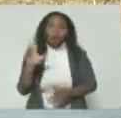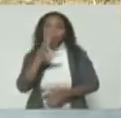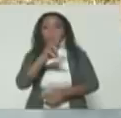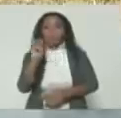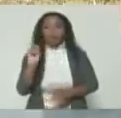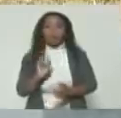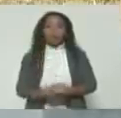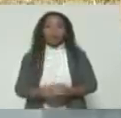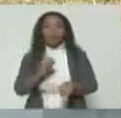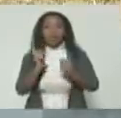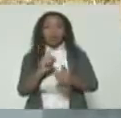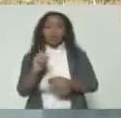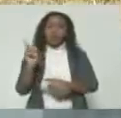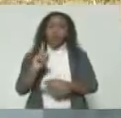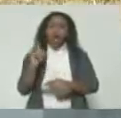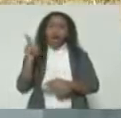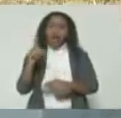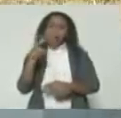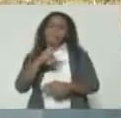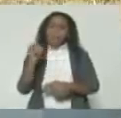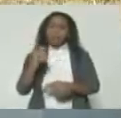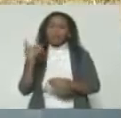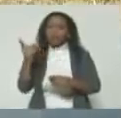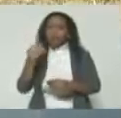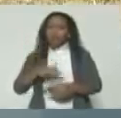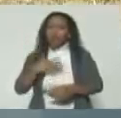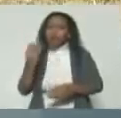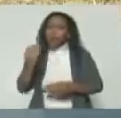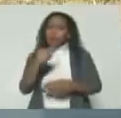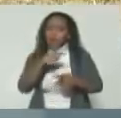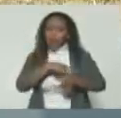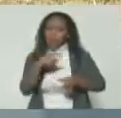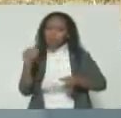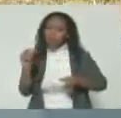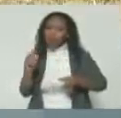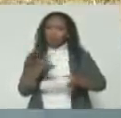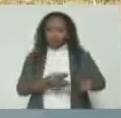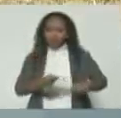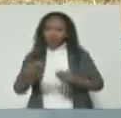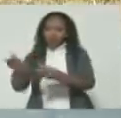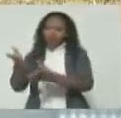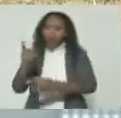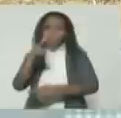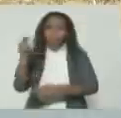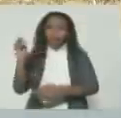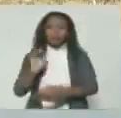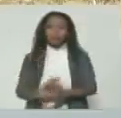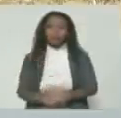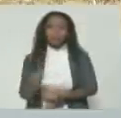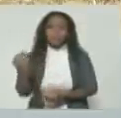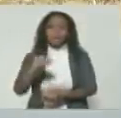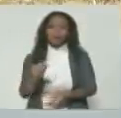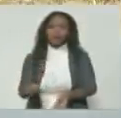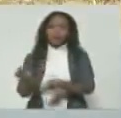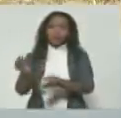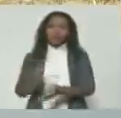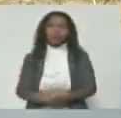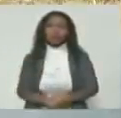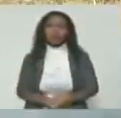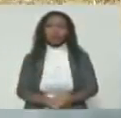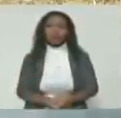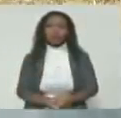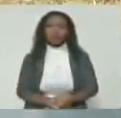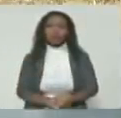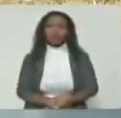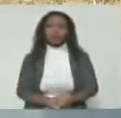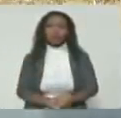20, porque te digo, no, vale, aquí tengo es 20. Tú puedes producir estas 20, dele, aquí están sus 20 sacos de semilla.